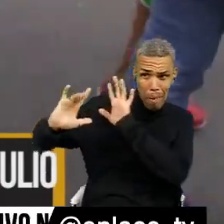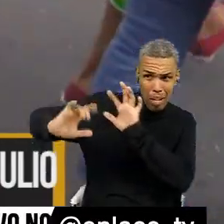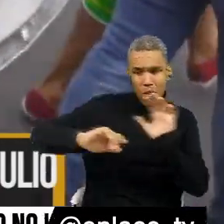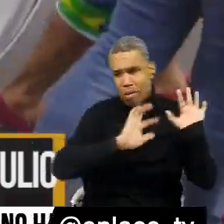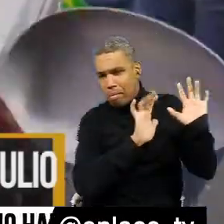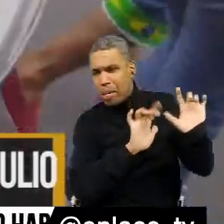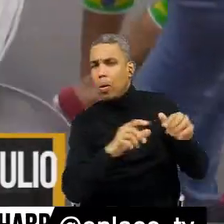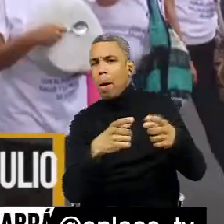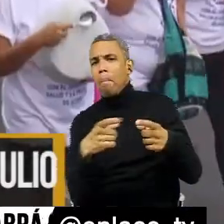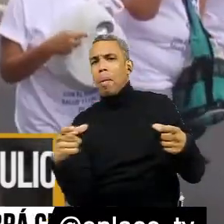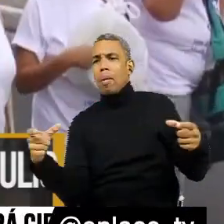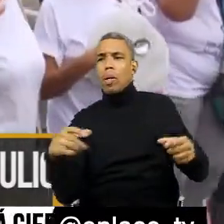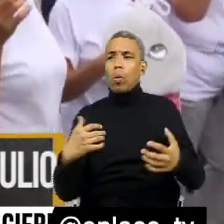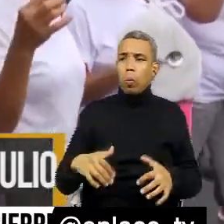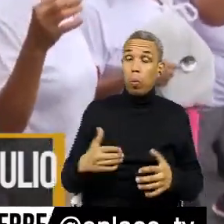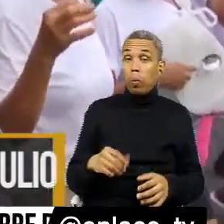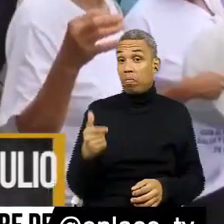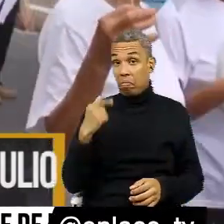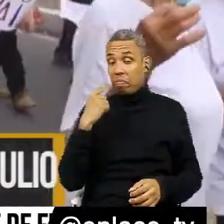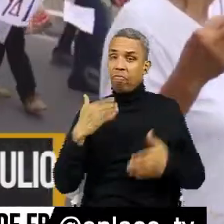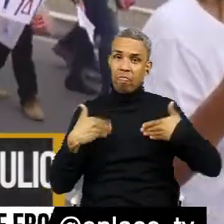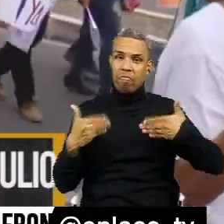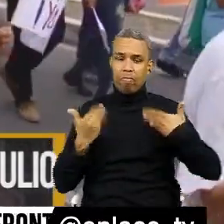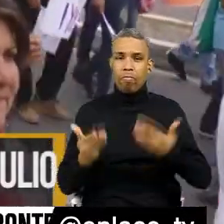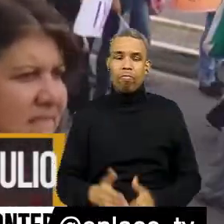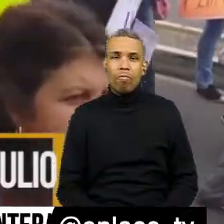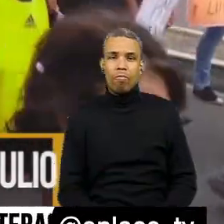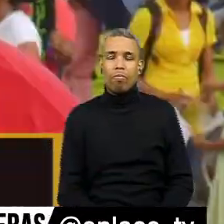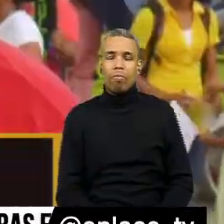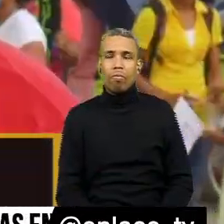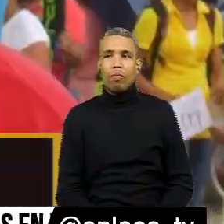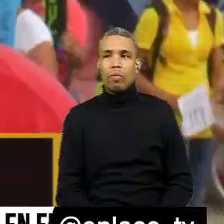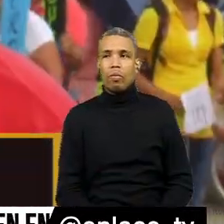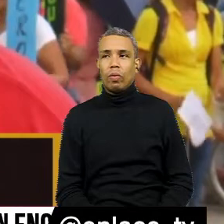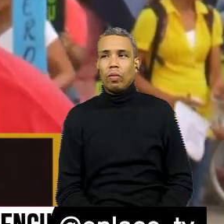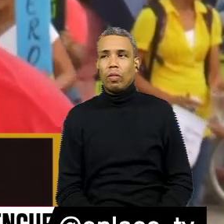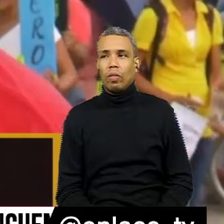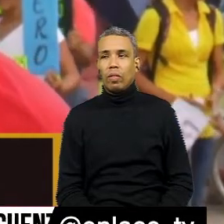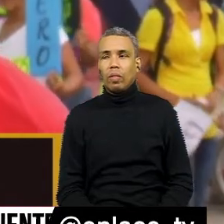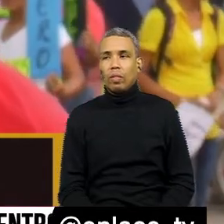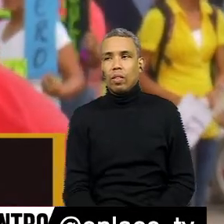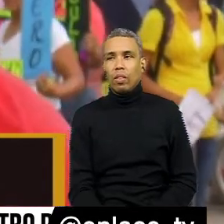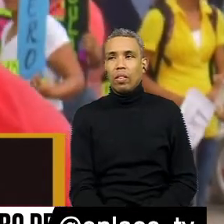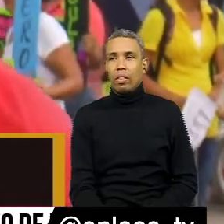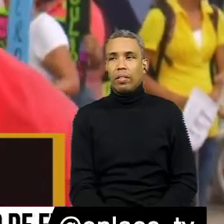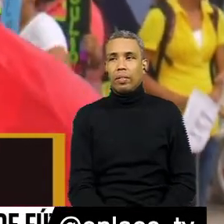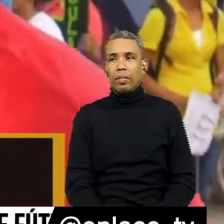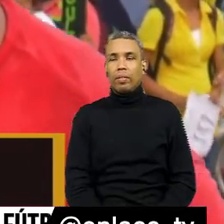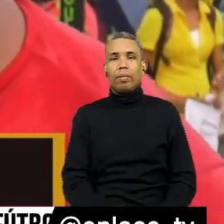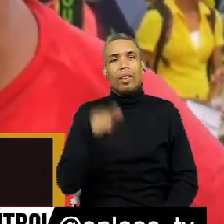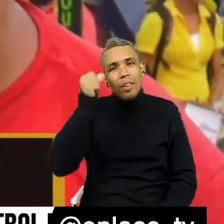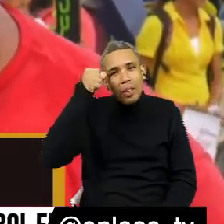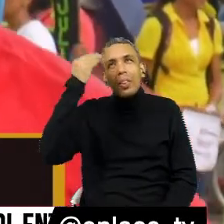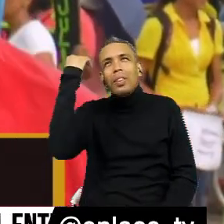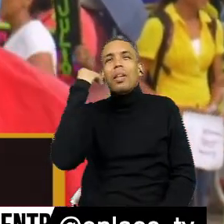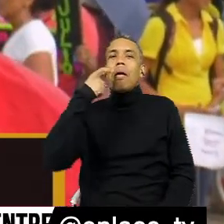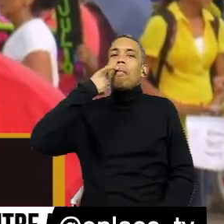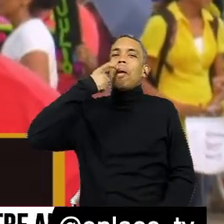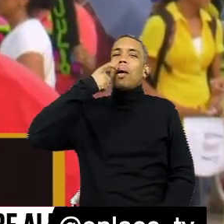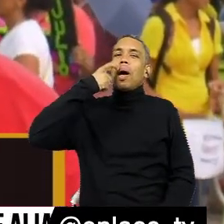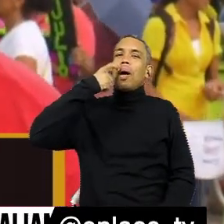Ecopetrol que defienden su régimen especial de salud, maestros y camioneros. Le cuento que estoy como cuando mi papá me regaló mi primer juguete, estoy